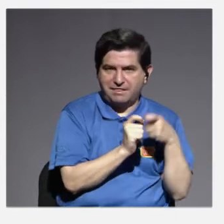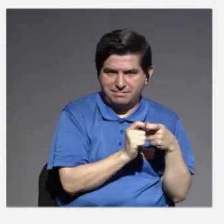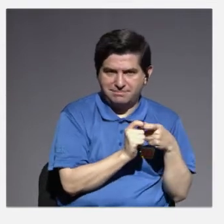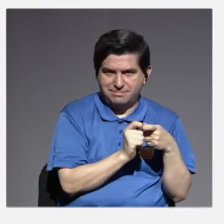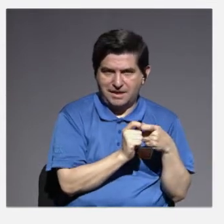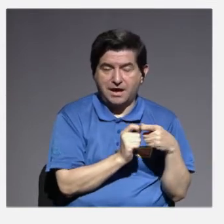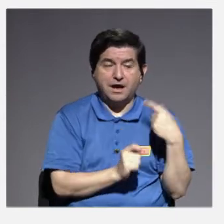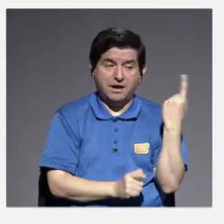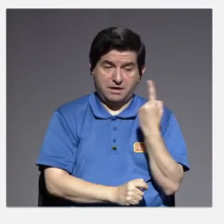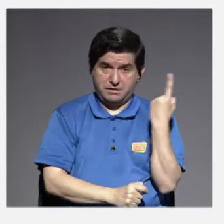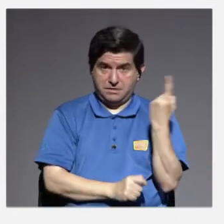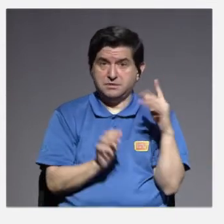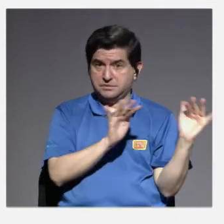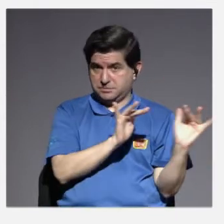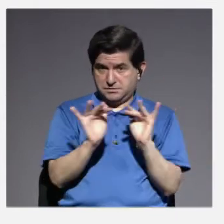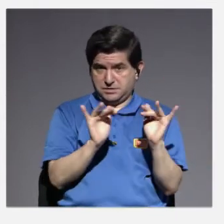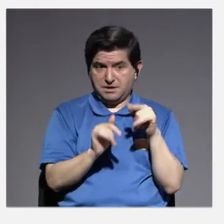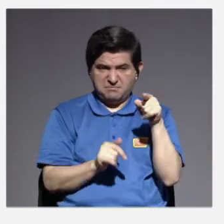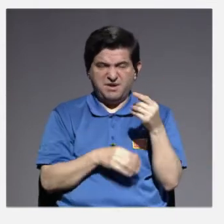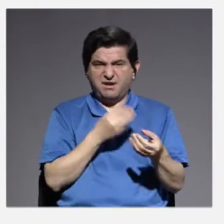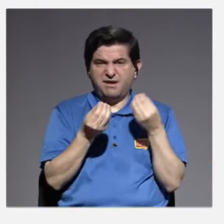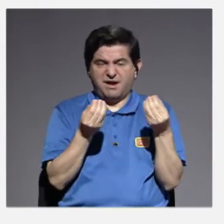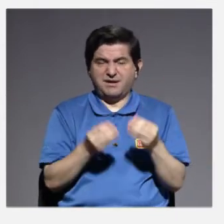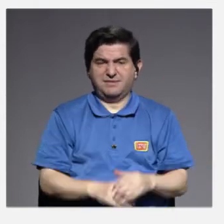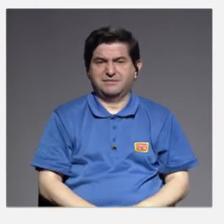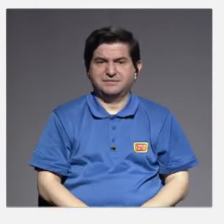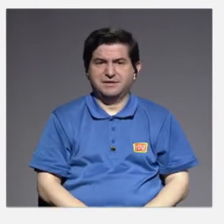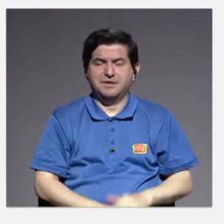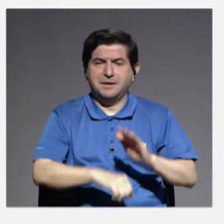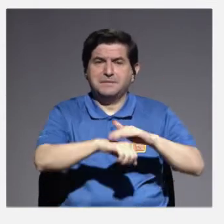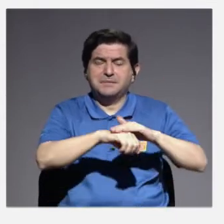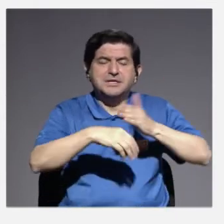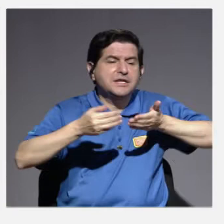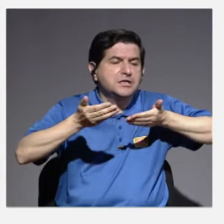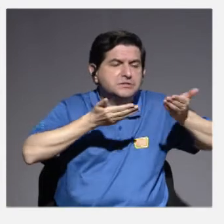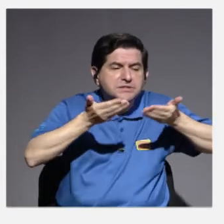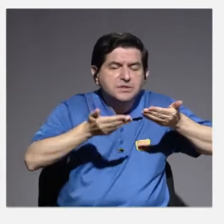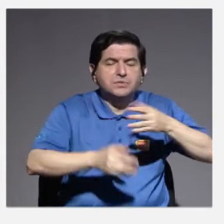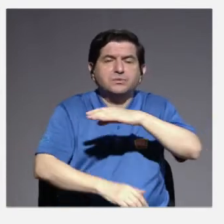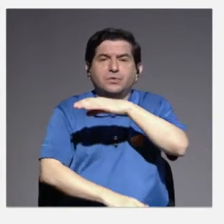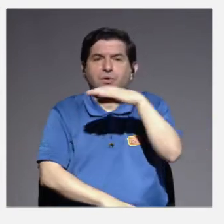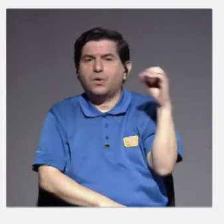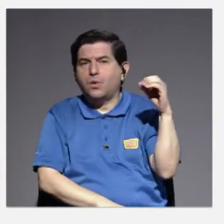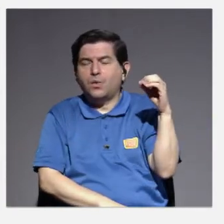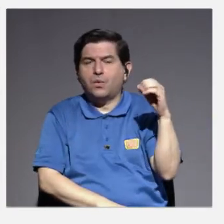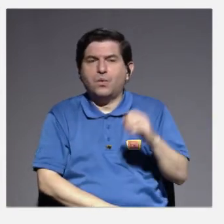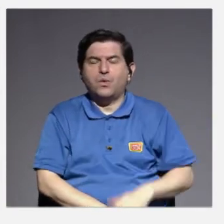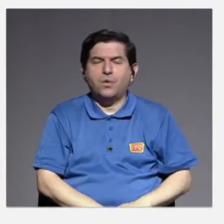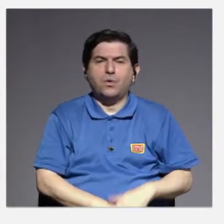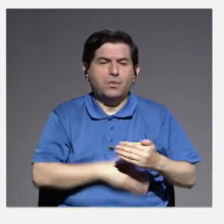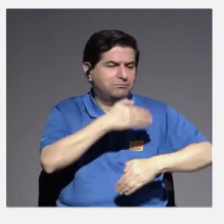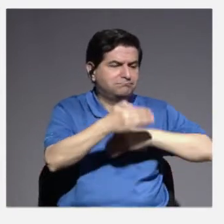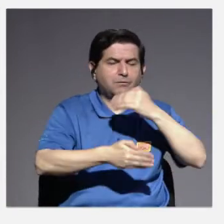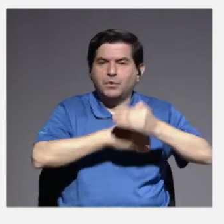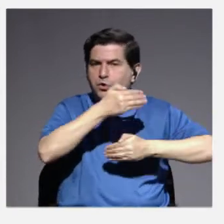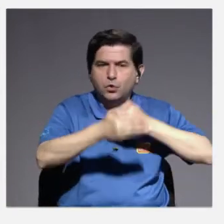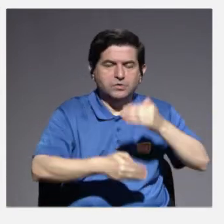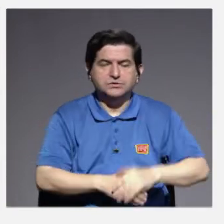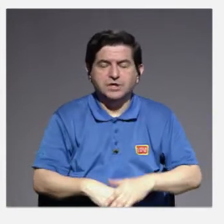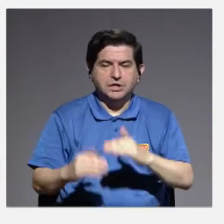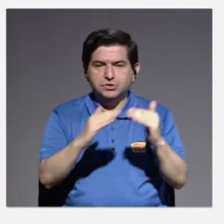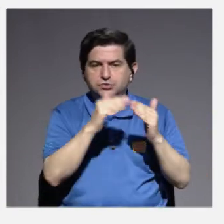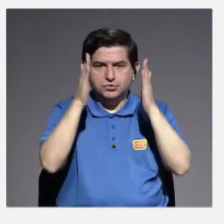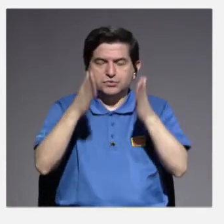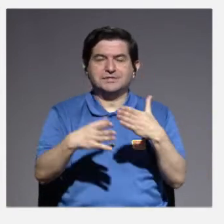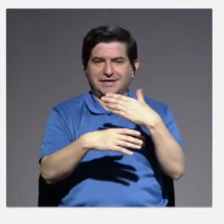Siempre digitales, que lo que están destinadas es a llevar servicios o prestar trámites, por ejemplo, a la ciudadanía.